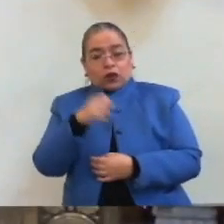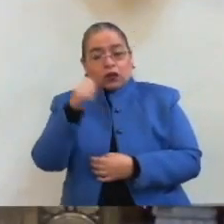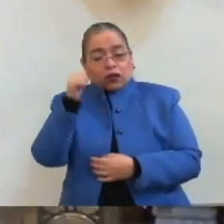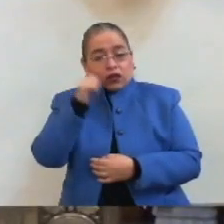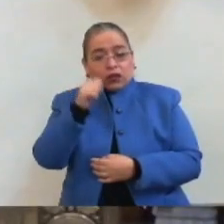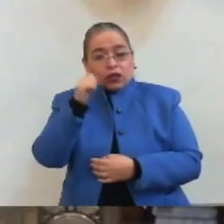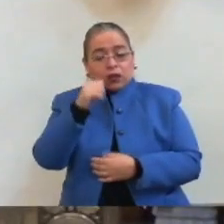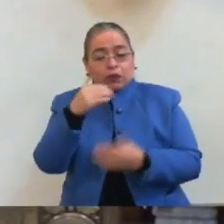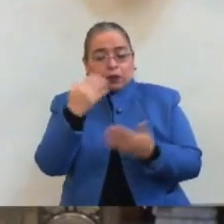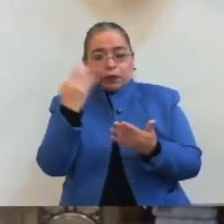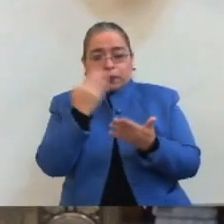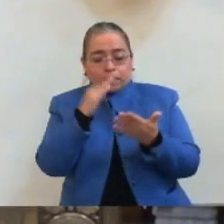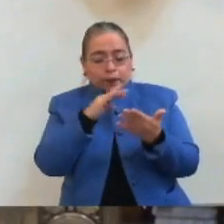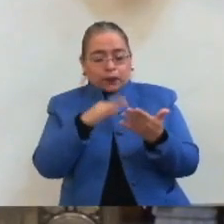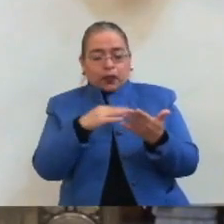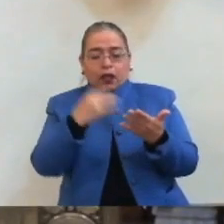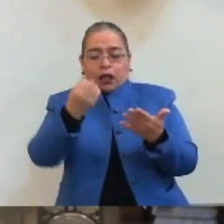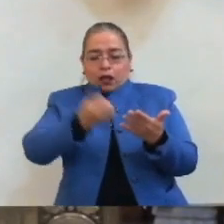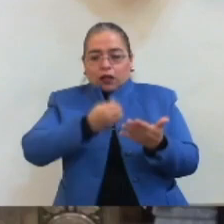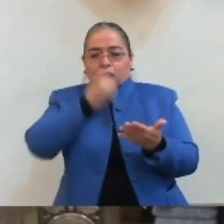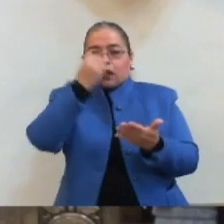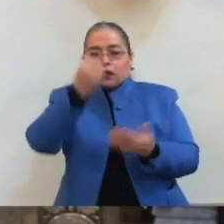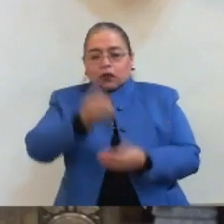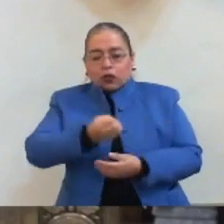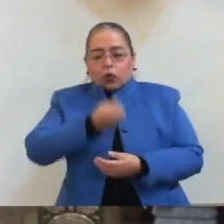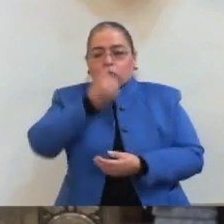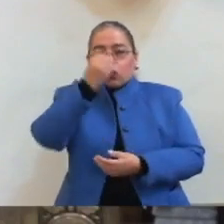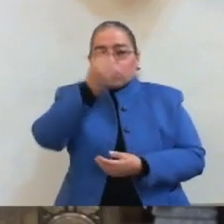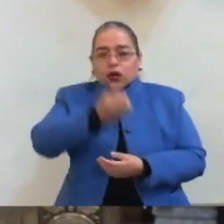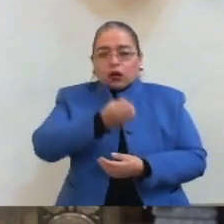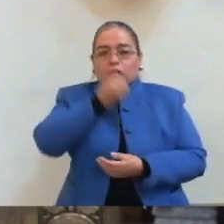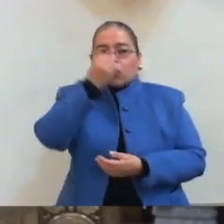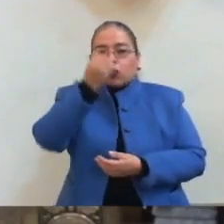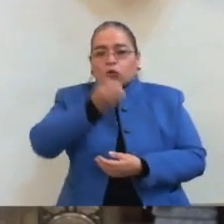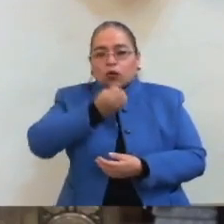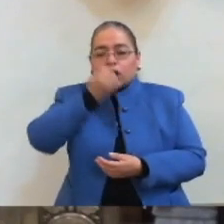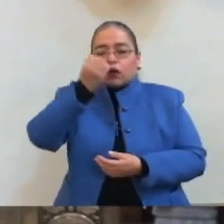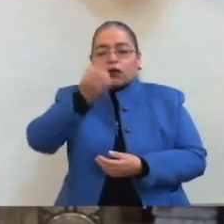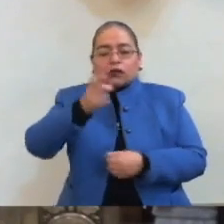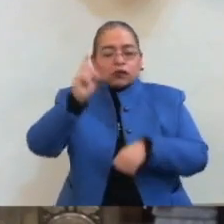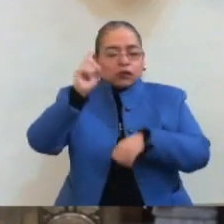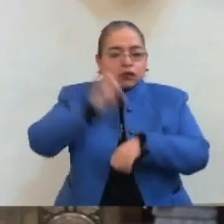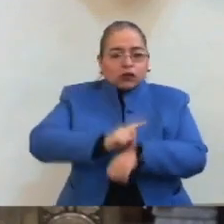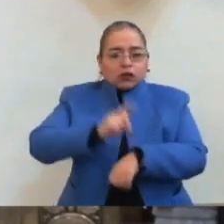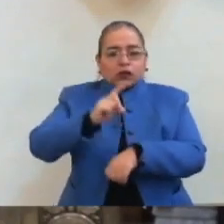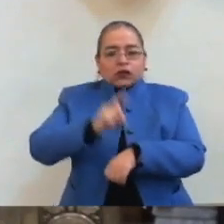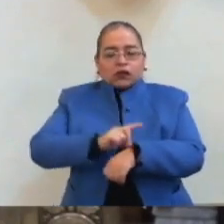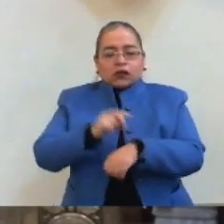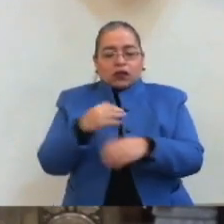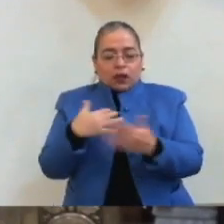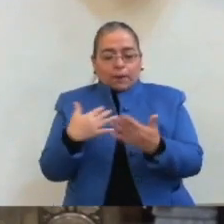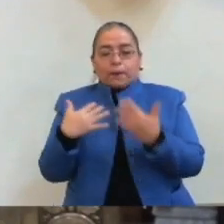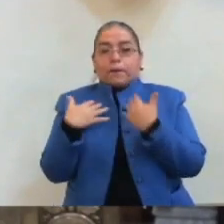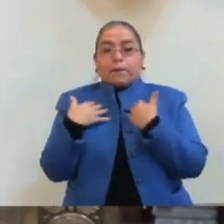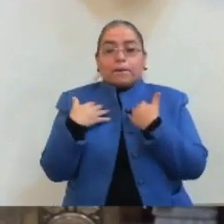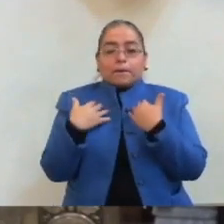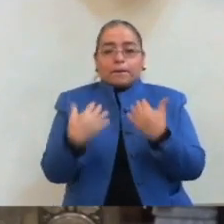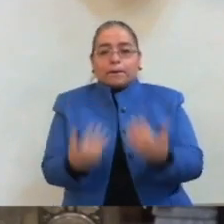debe ser orante orar para entender